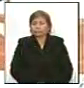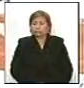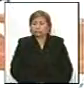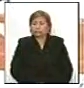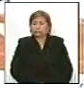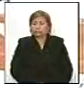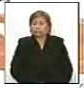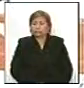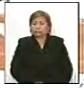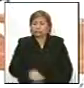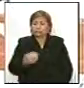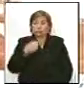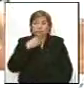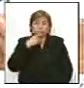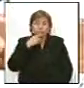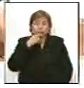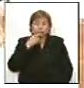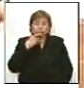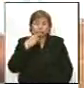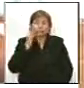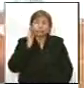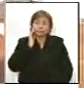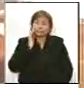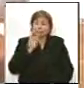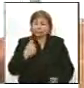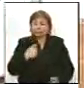Nuestros hijos con nosotros dicen: mamá,